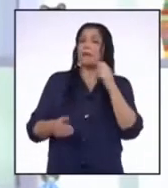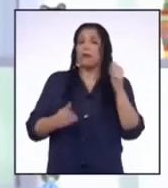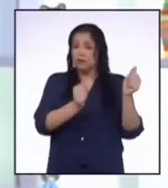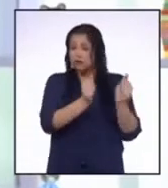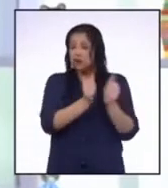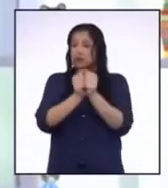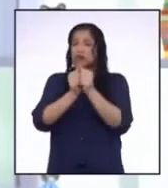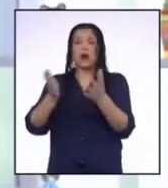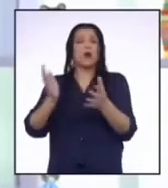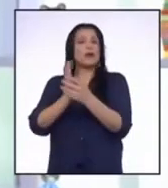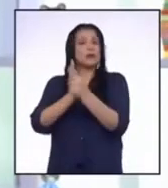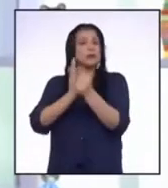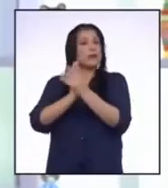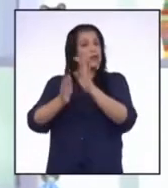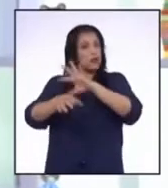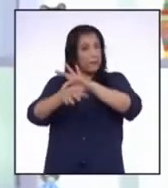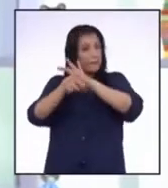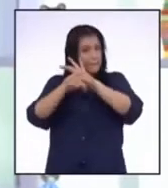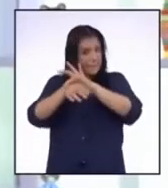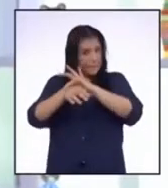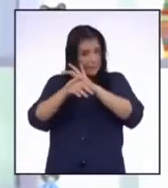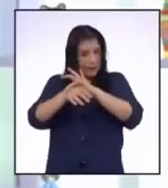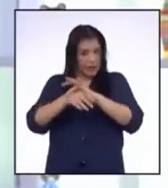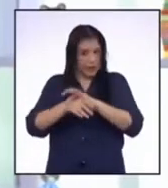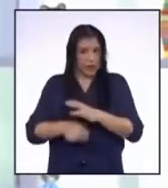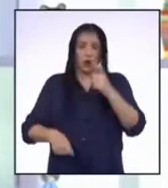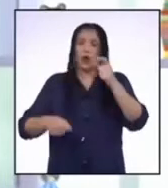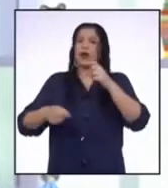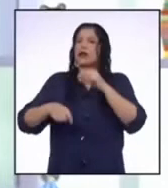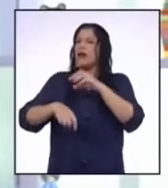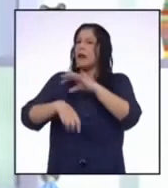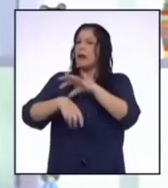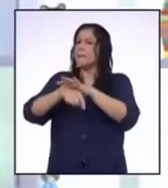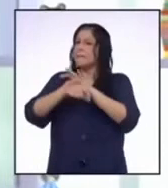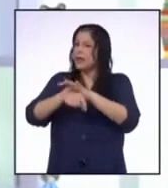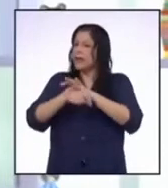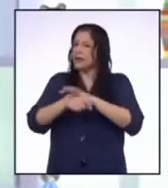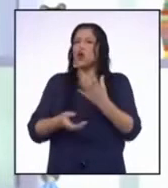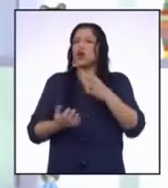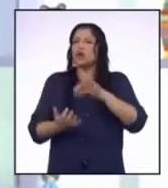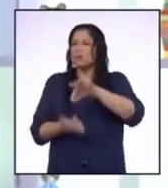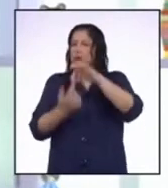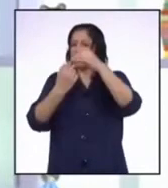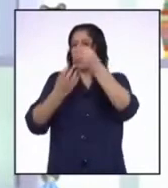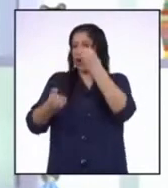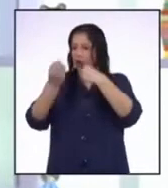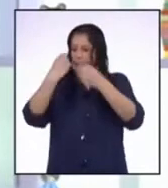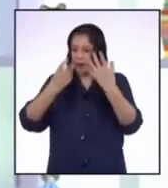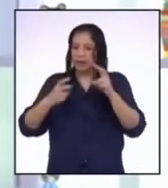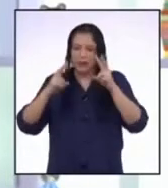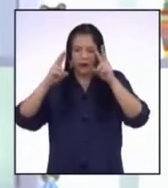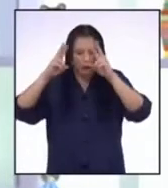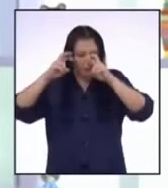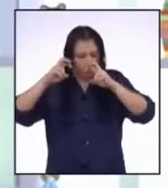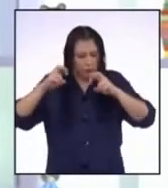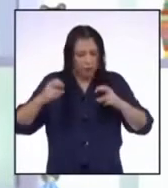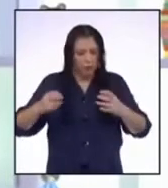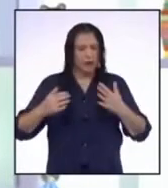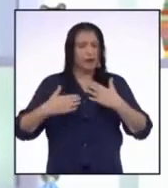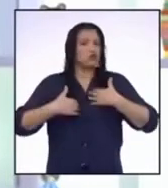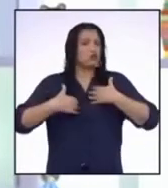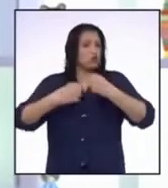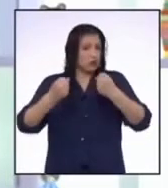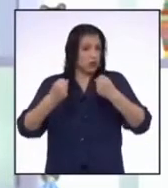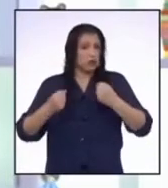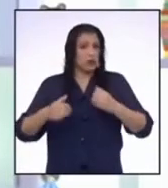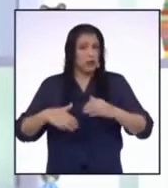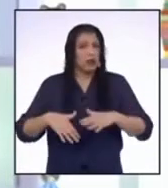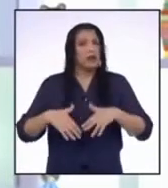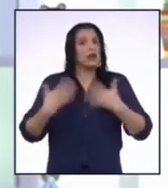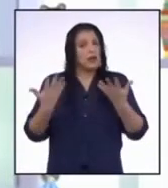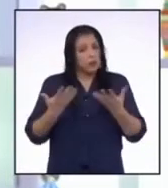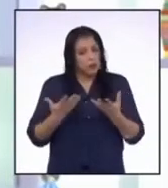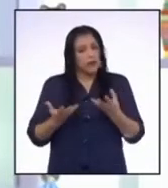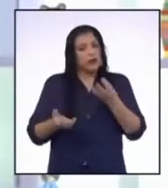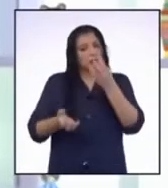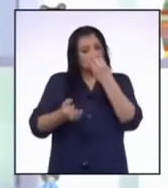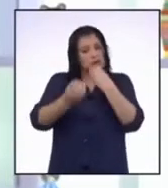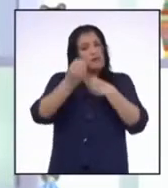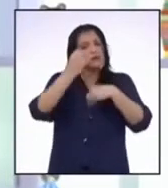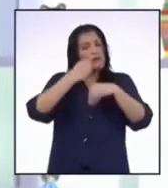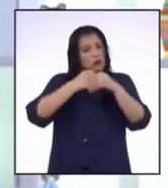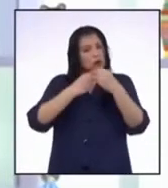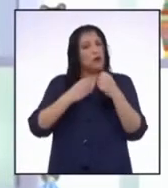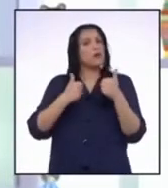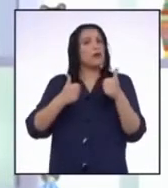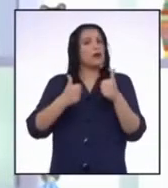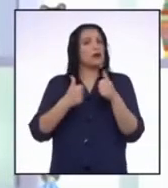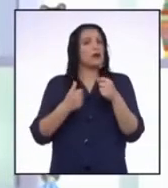algún especialista, médico o a un nutricionista para que les hagan una evaluación especializada de su salud y puedan seguir un régimen